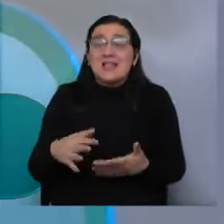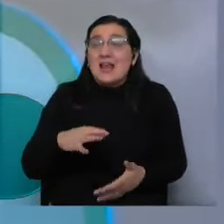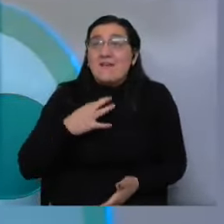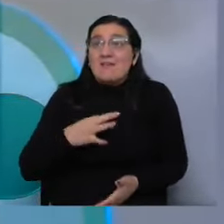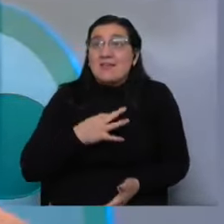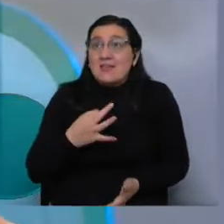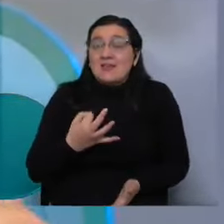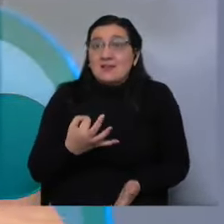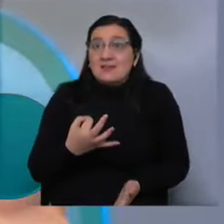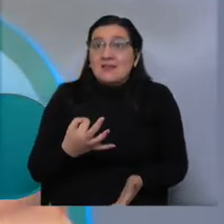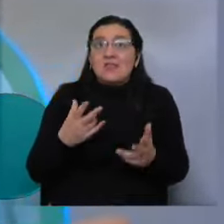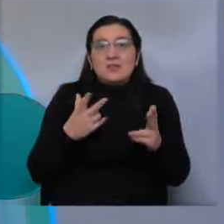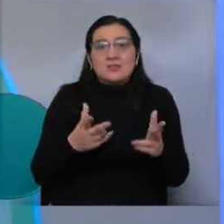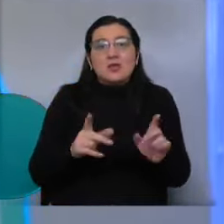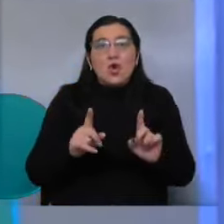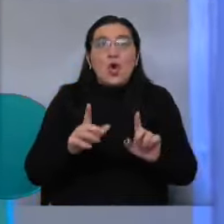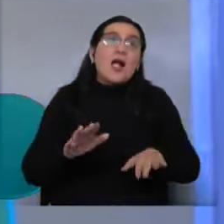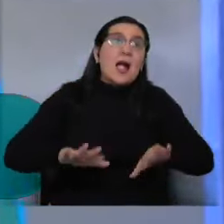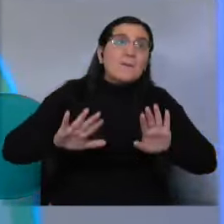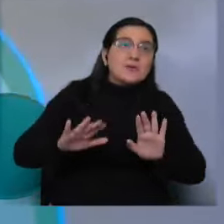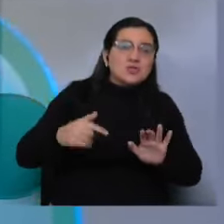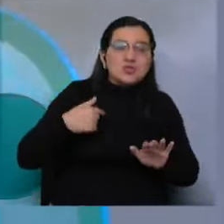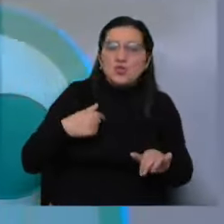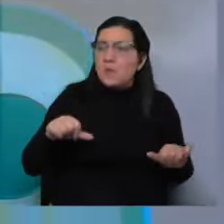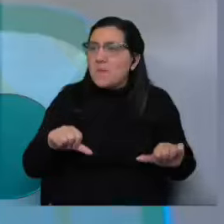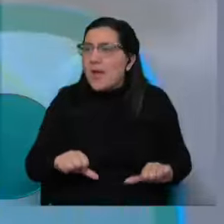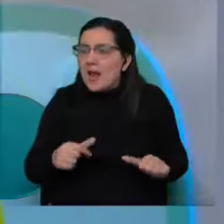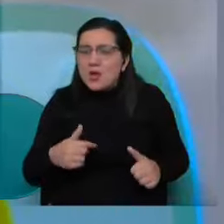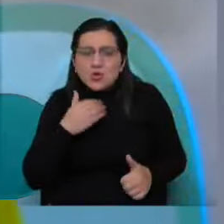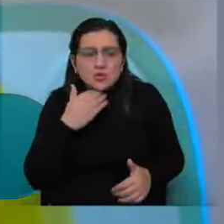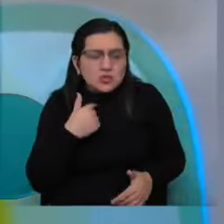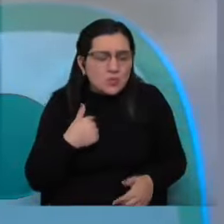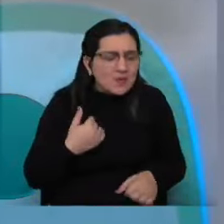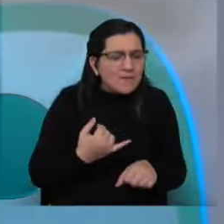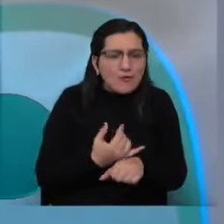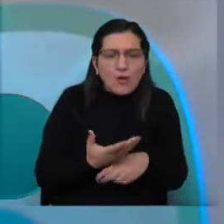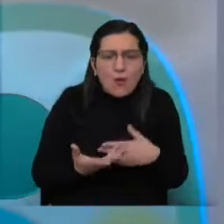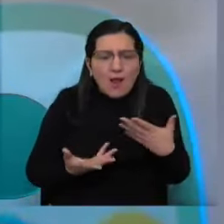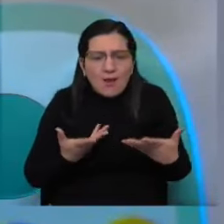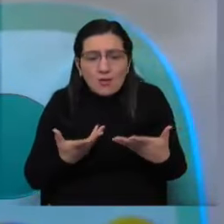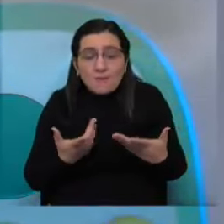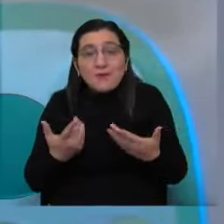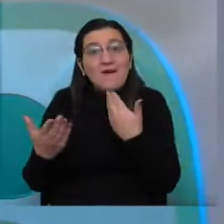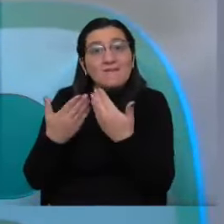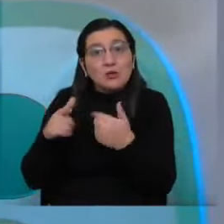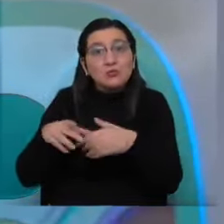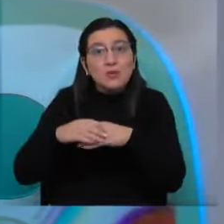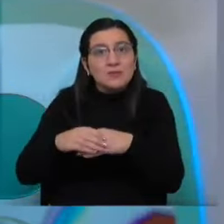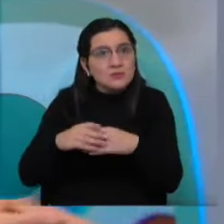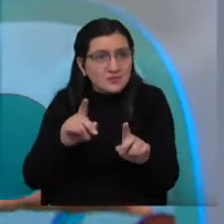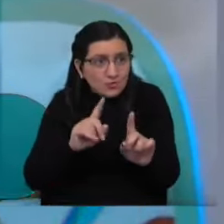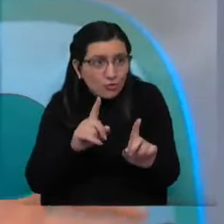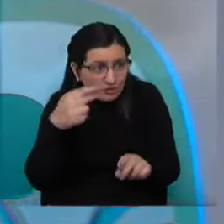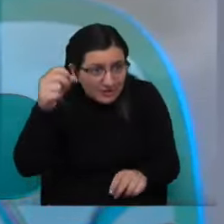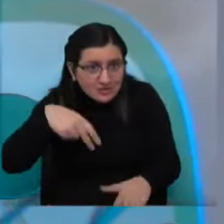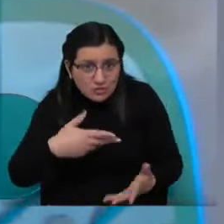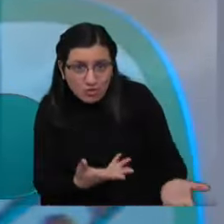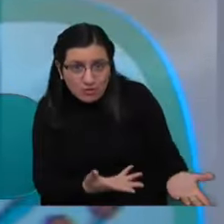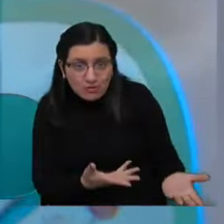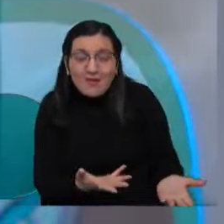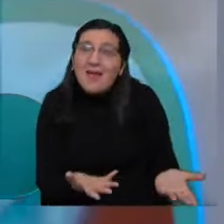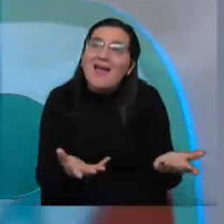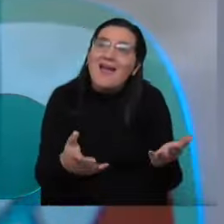y y dice no capaz que yo estoy mal no puede ser que esté tan equivocado y cuando hablas con tus amigos y te traen a tierra y dic no tenés razón